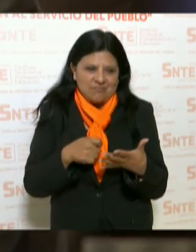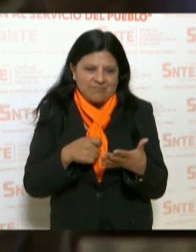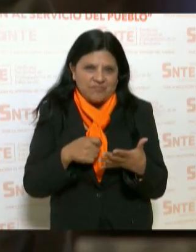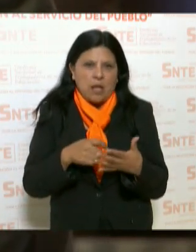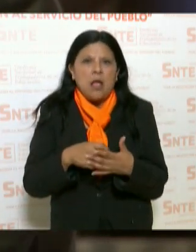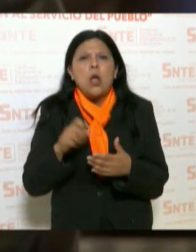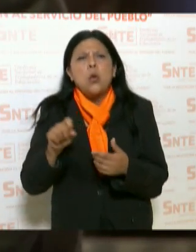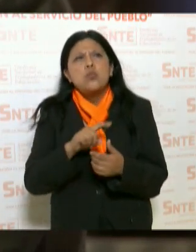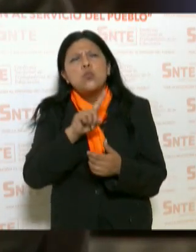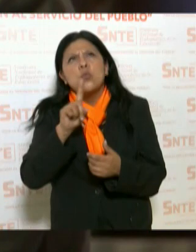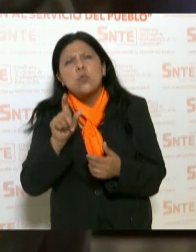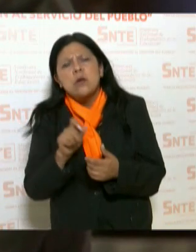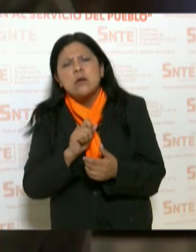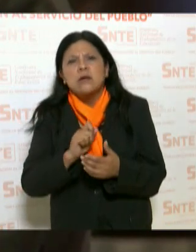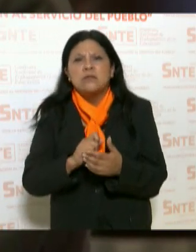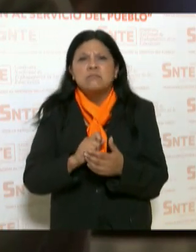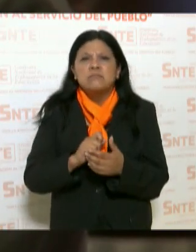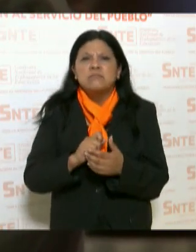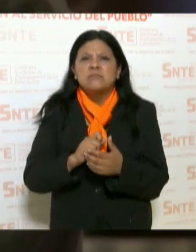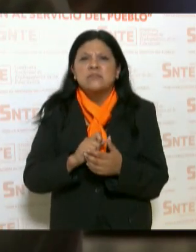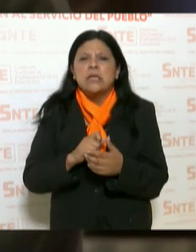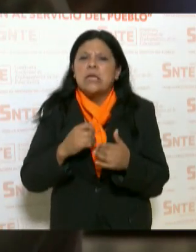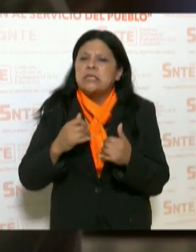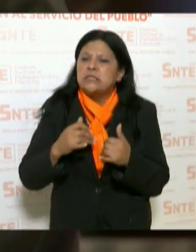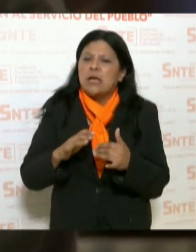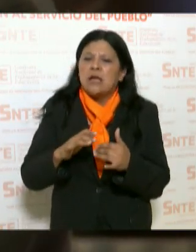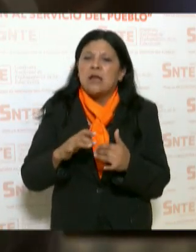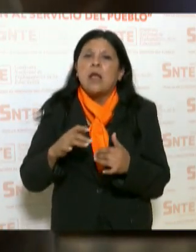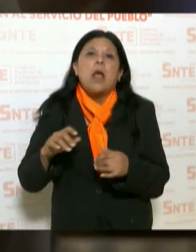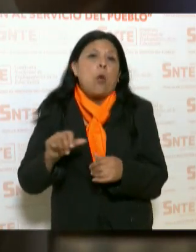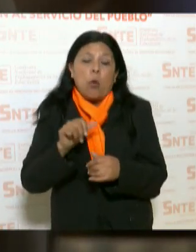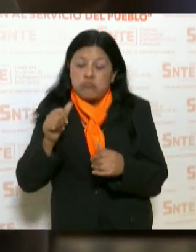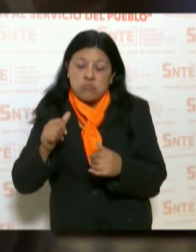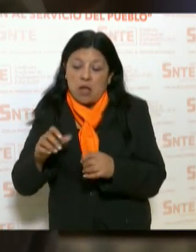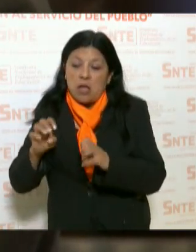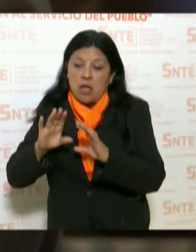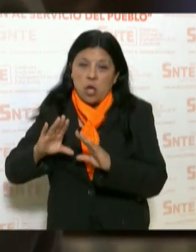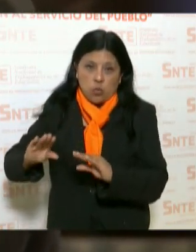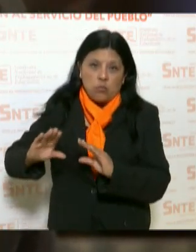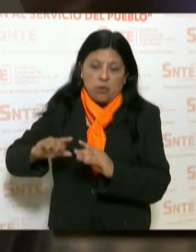Luego se impulsa también la educación